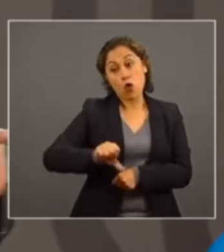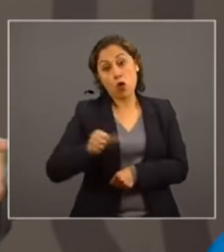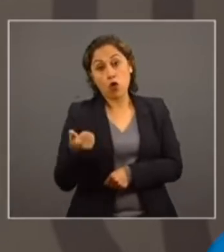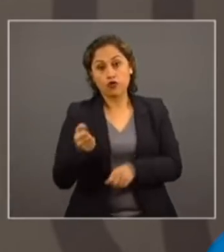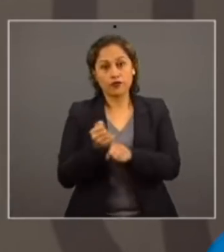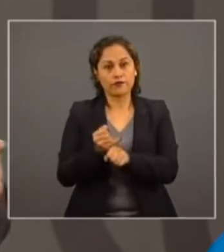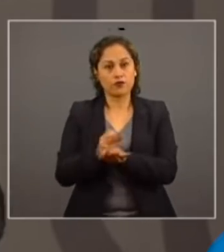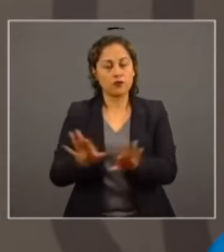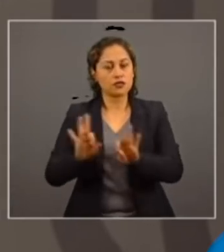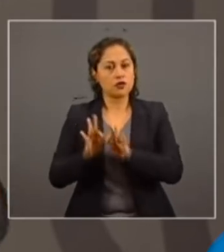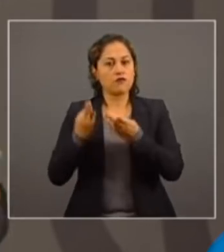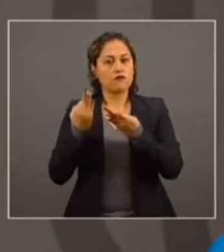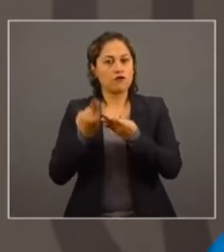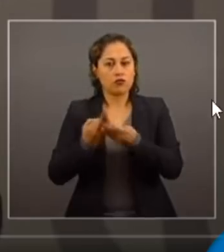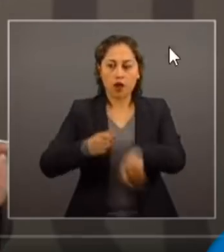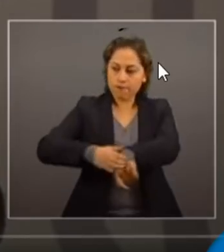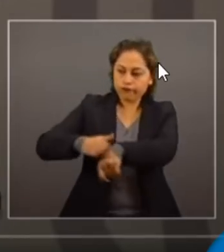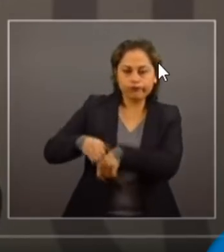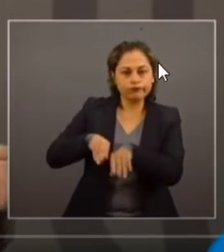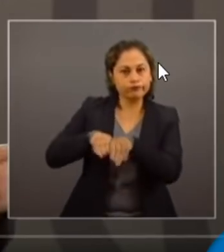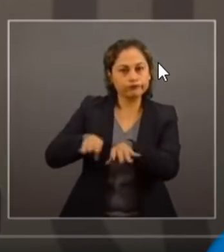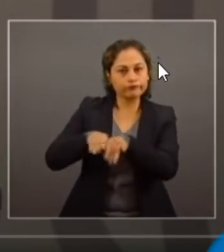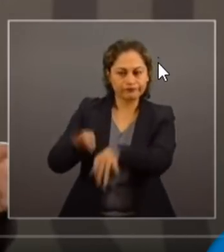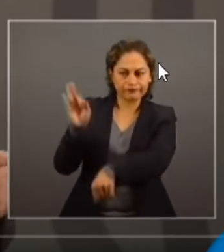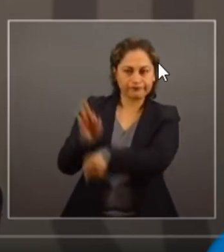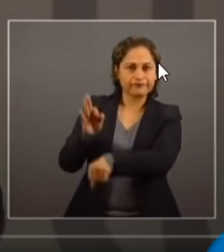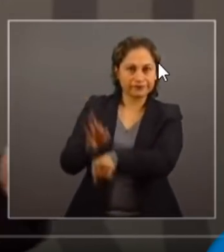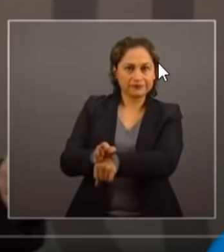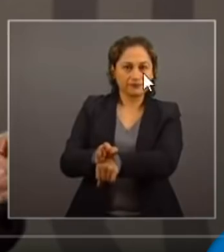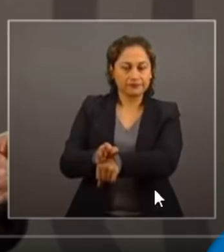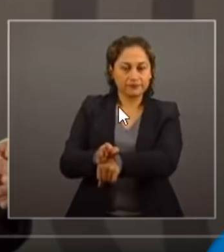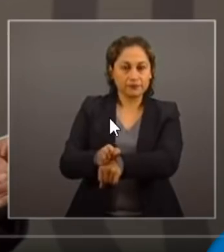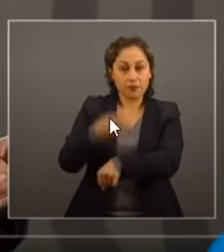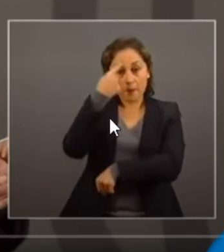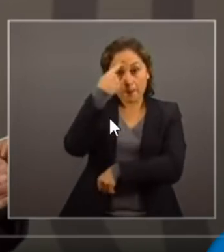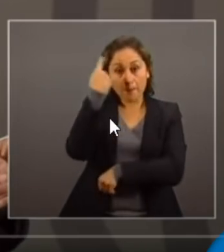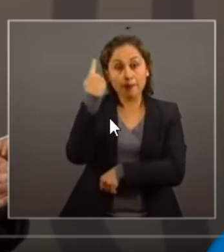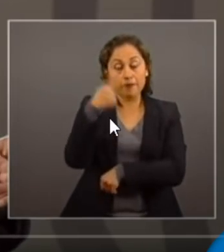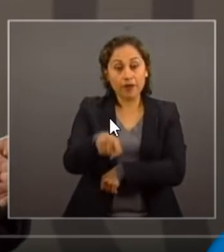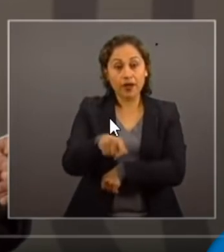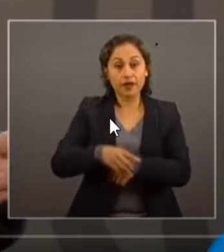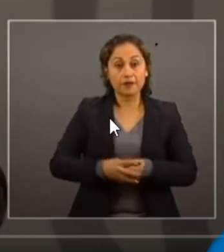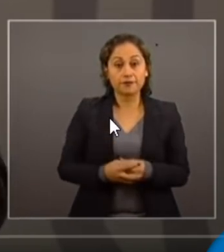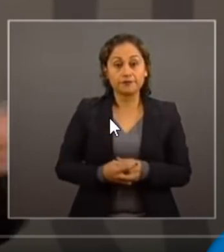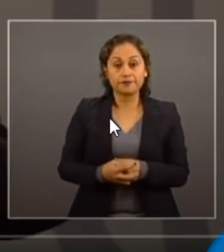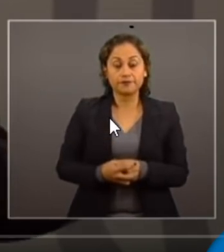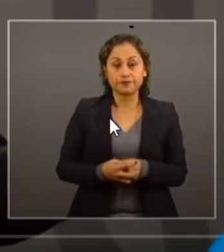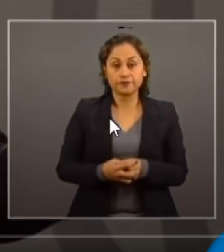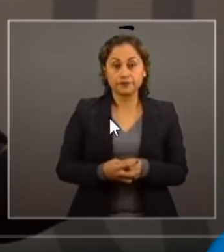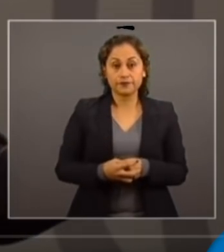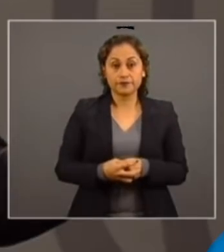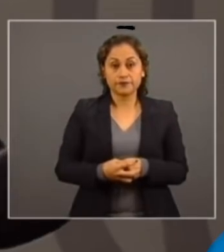y que se permita siempre el que